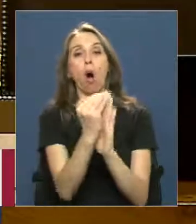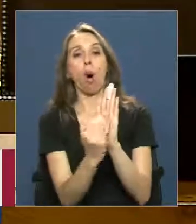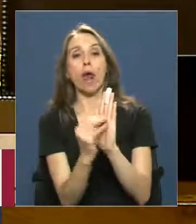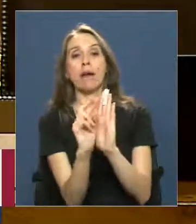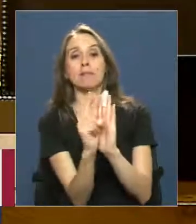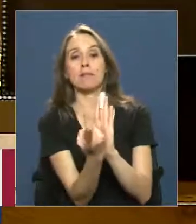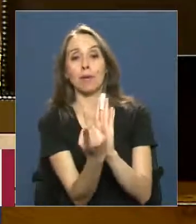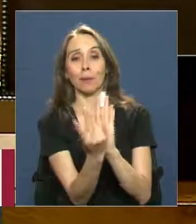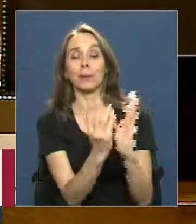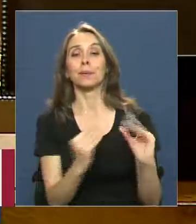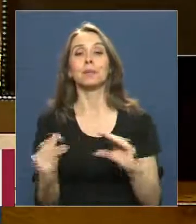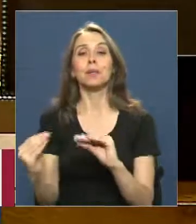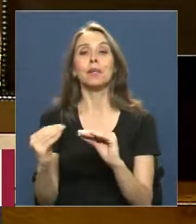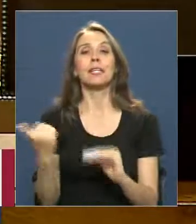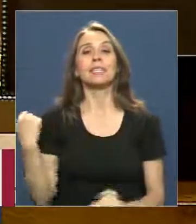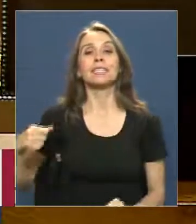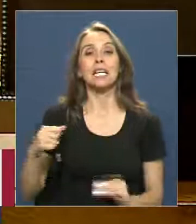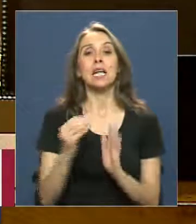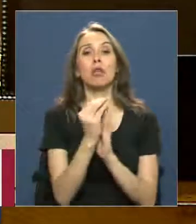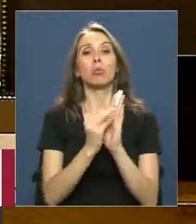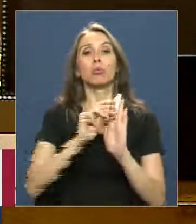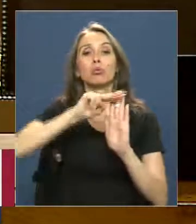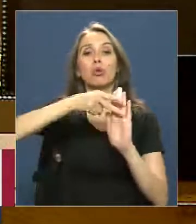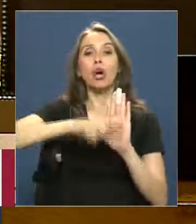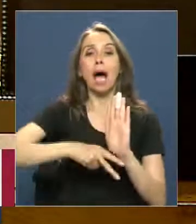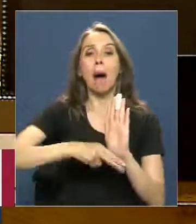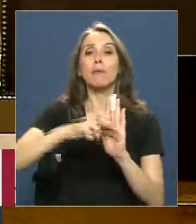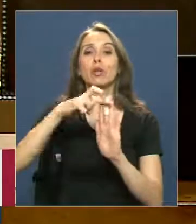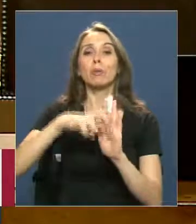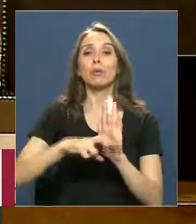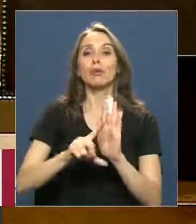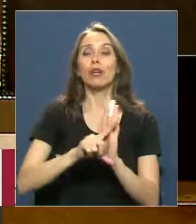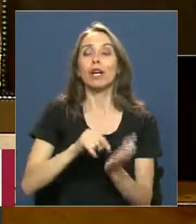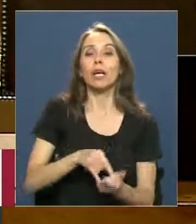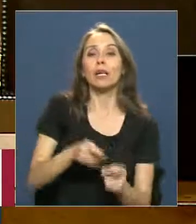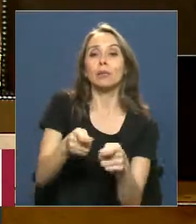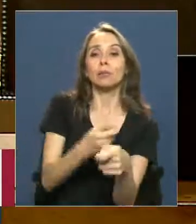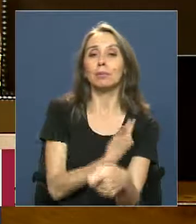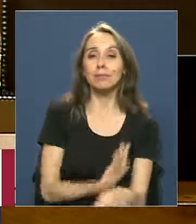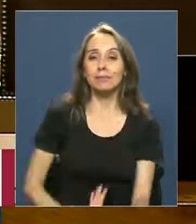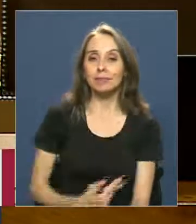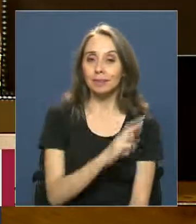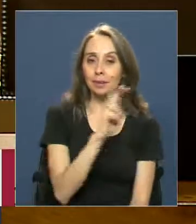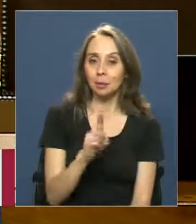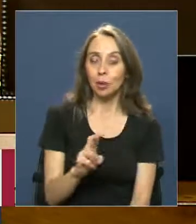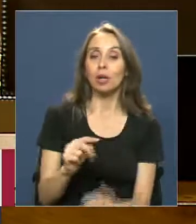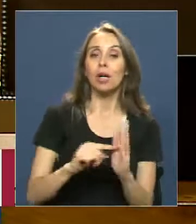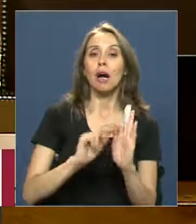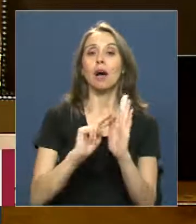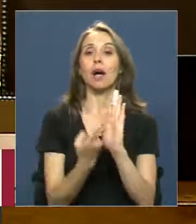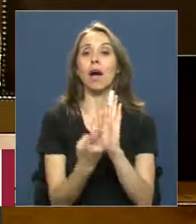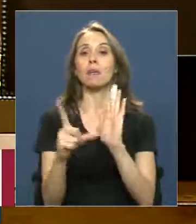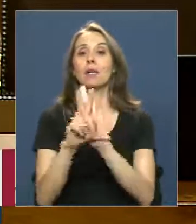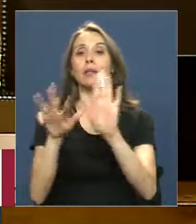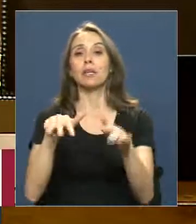a tratar las modificaciones del Senado respecto al proyecto de ley iniciado en mensaje que modifica la ley